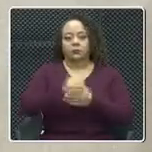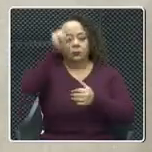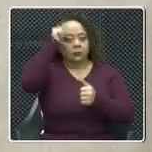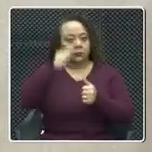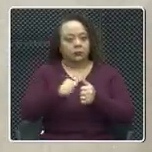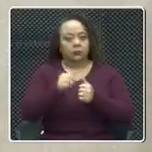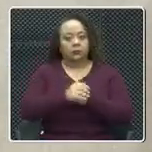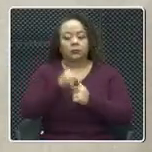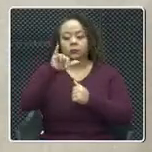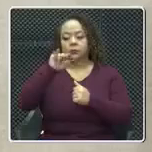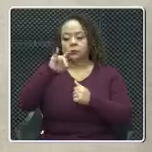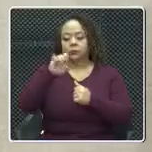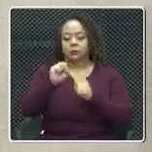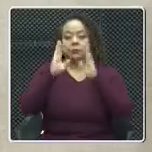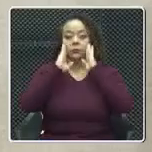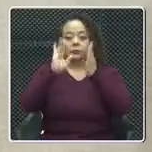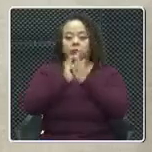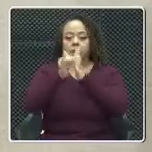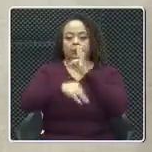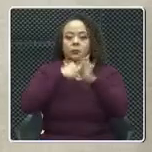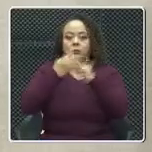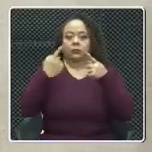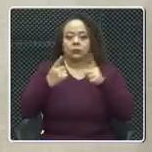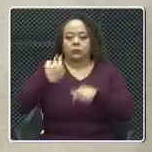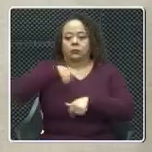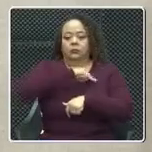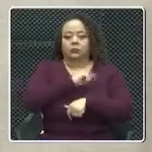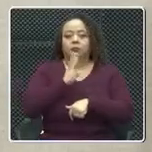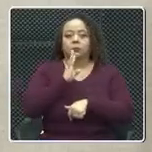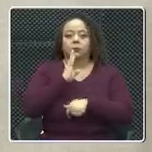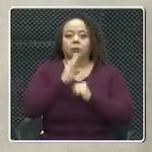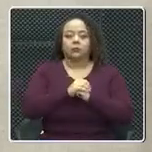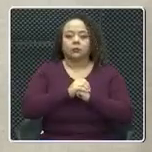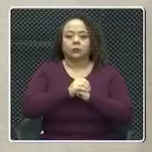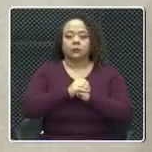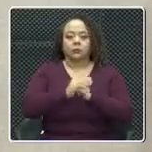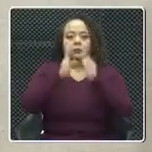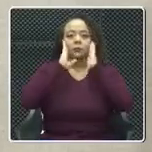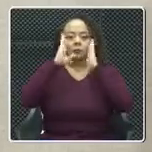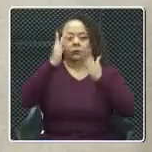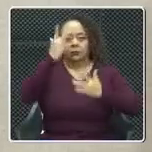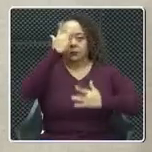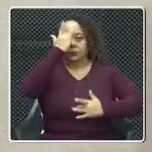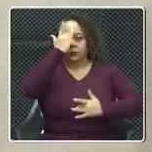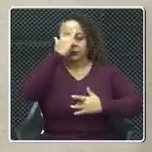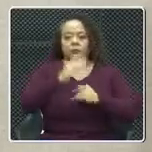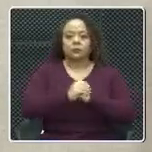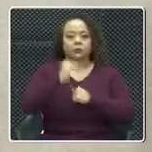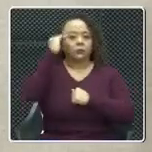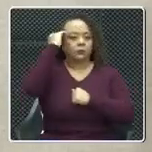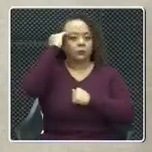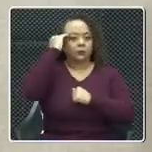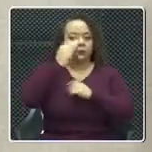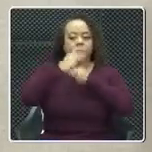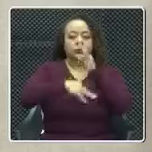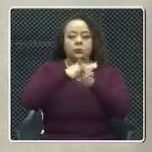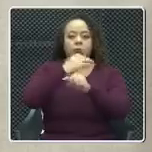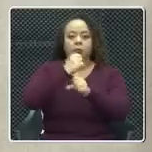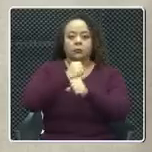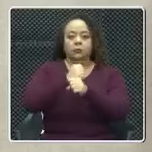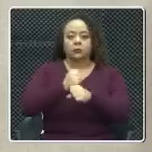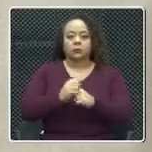cuando el INSS atiende este tipo de casos, ¿verdad?, nosotros hablamos de atención de enfermedades mentales de tipo